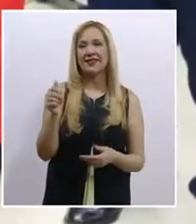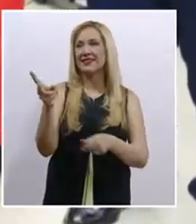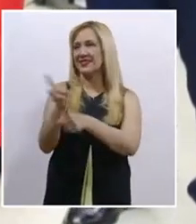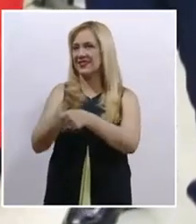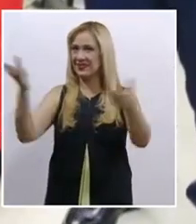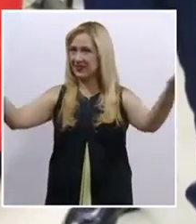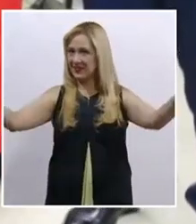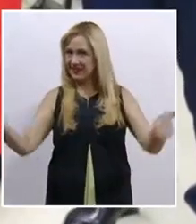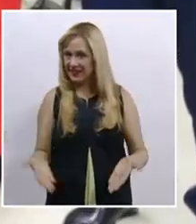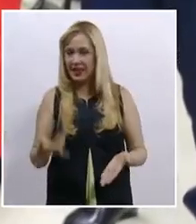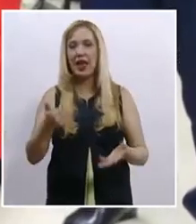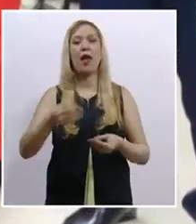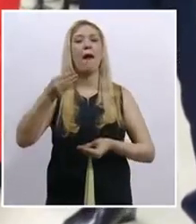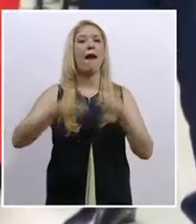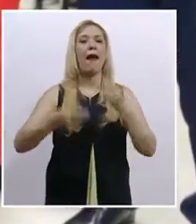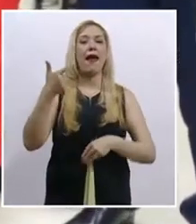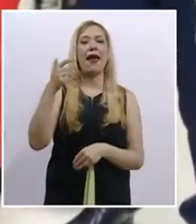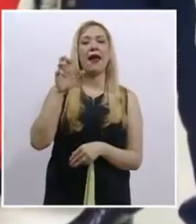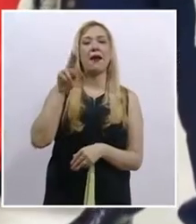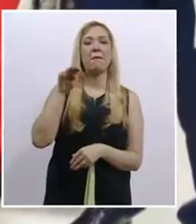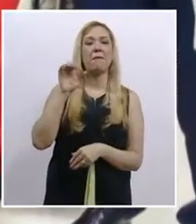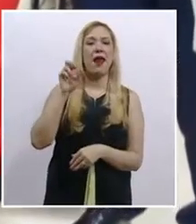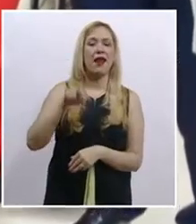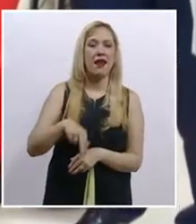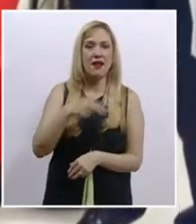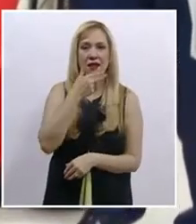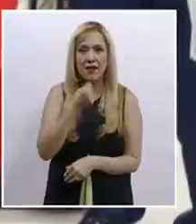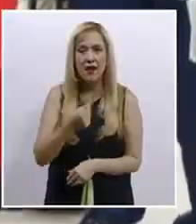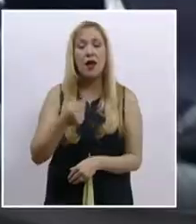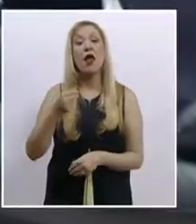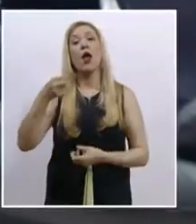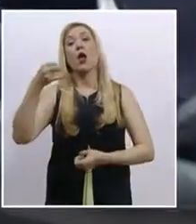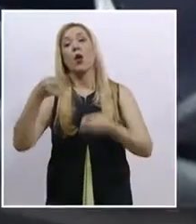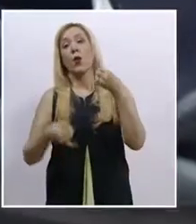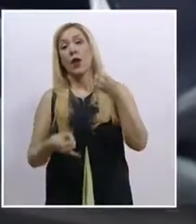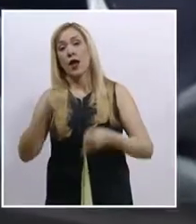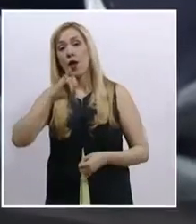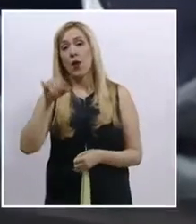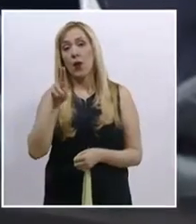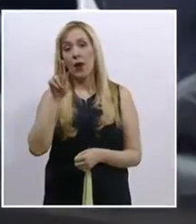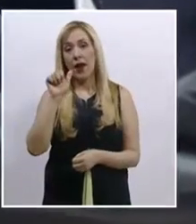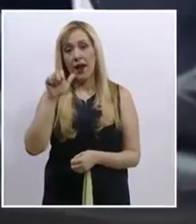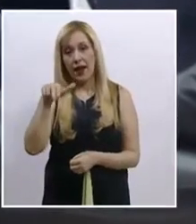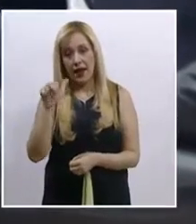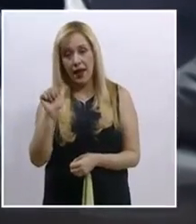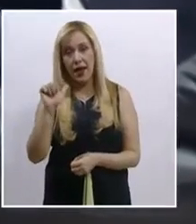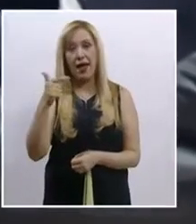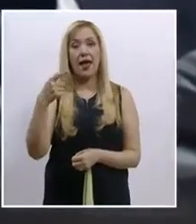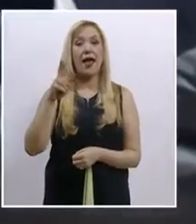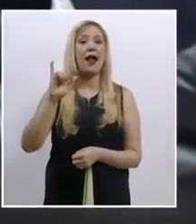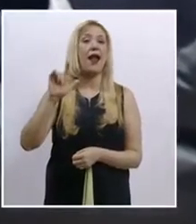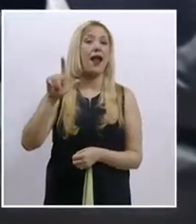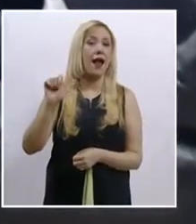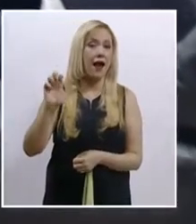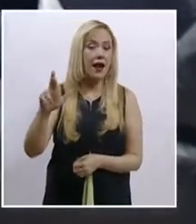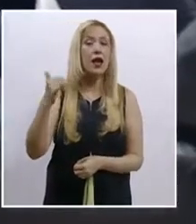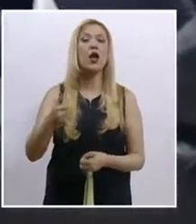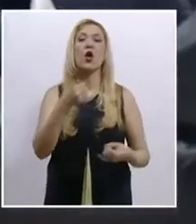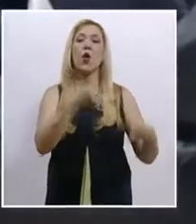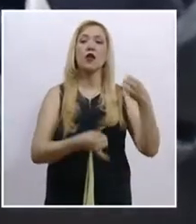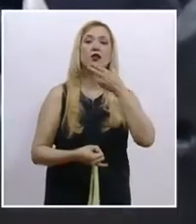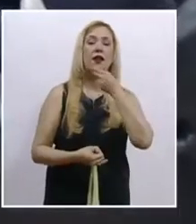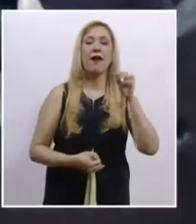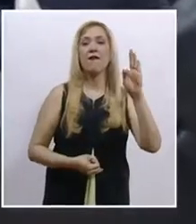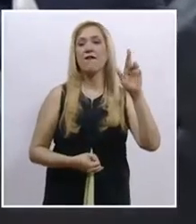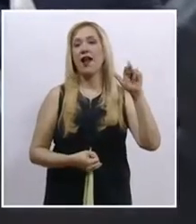ponente, así como el magistrado Germán Martínez Cisneros, la jueza Juana Beatriz Aguilar Jiménez y el juez Francisco Reséndiz